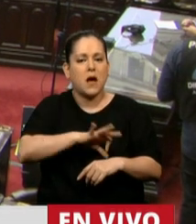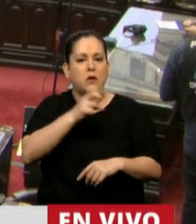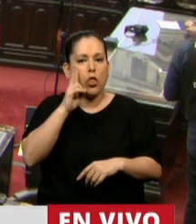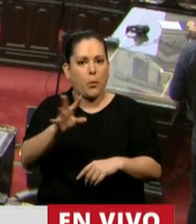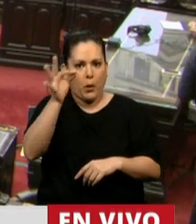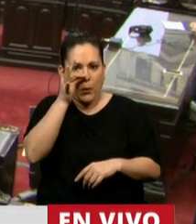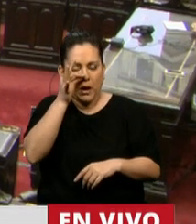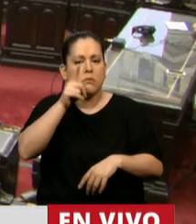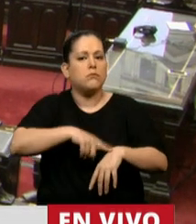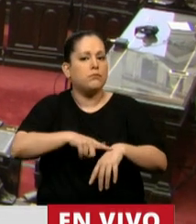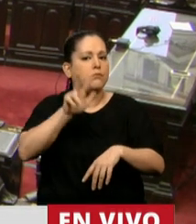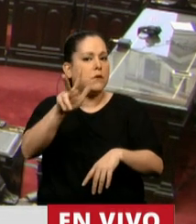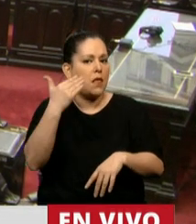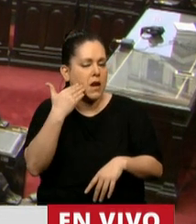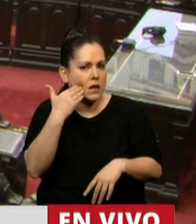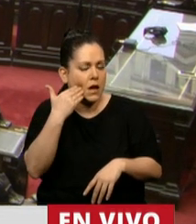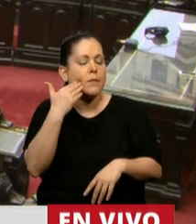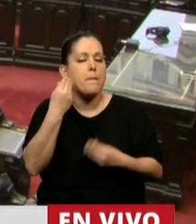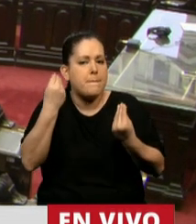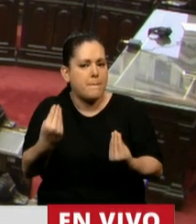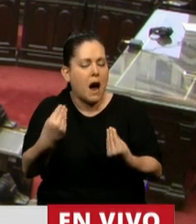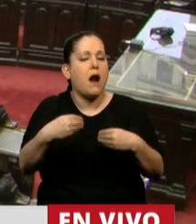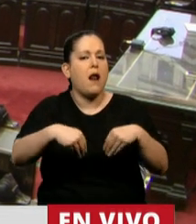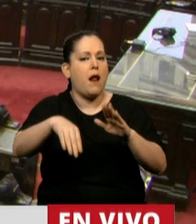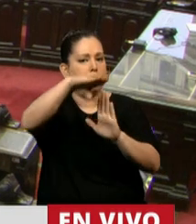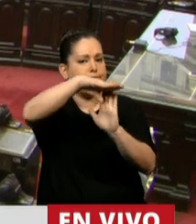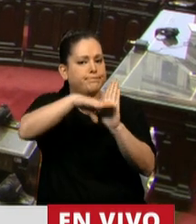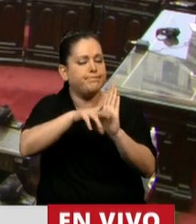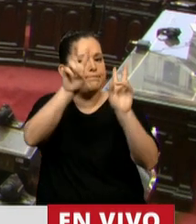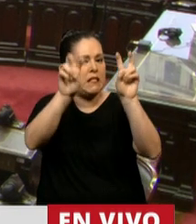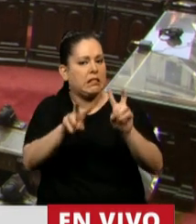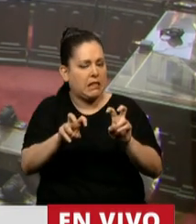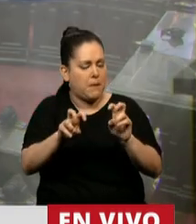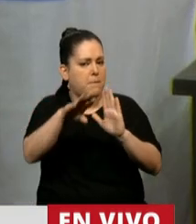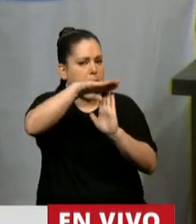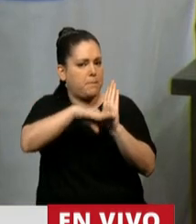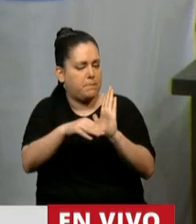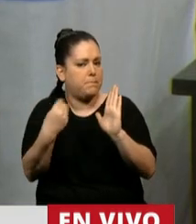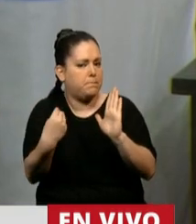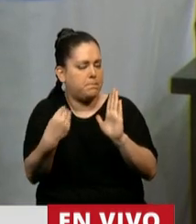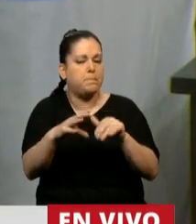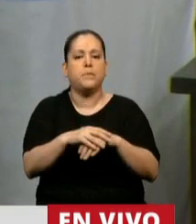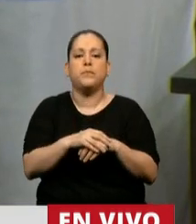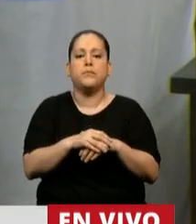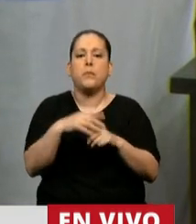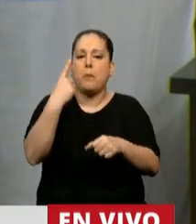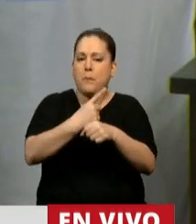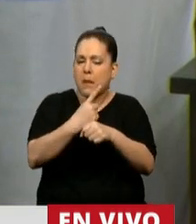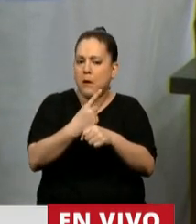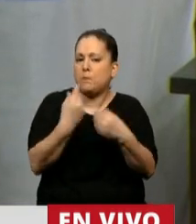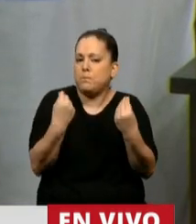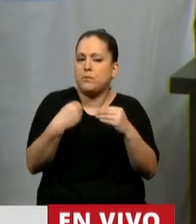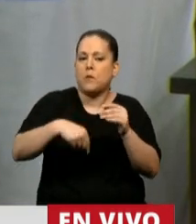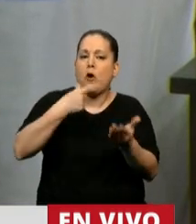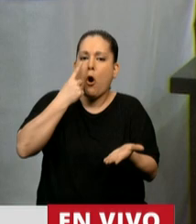2020 a las 15 horas a fin de considerar los siguientes expedientes primero